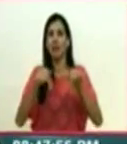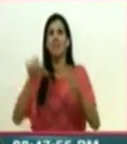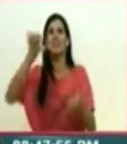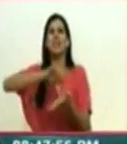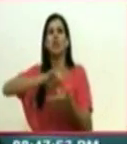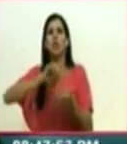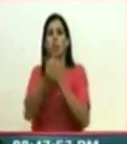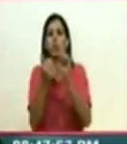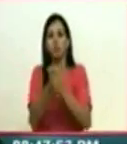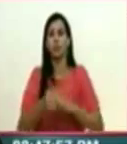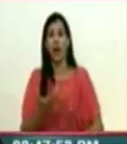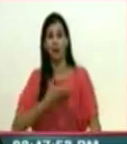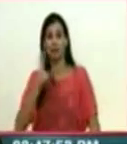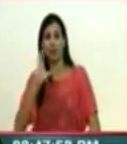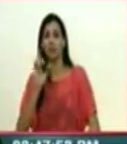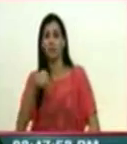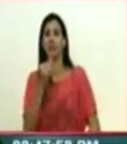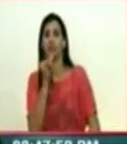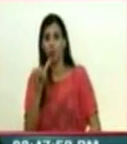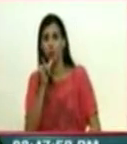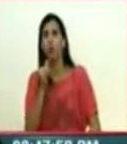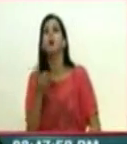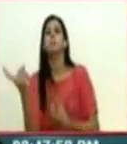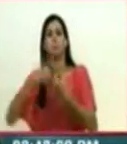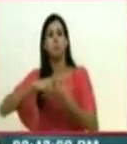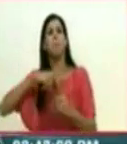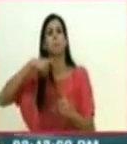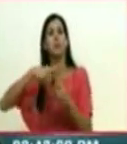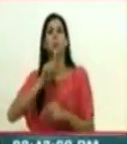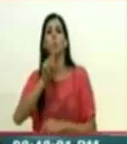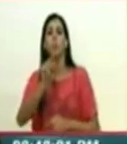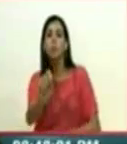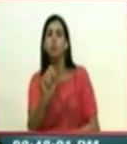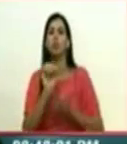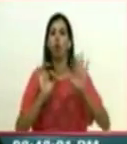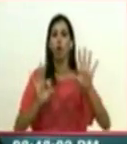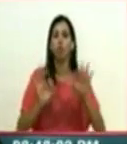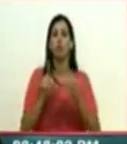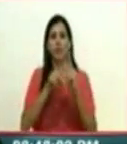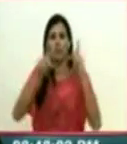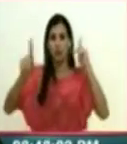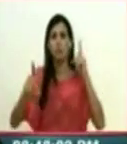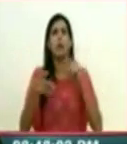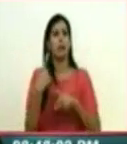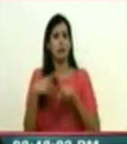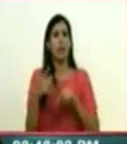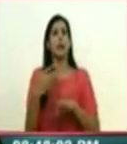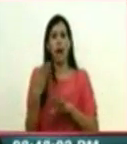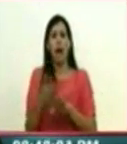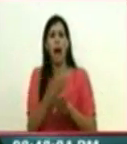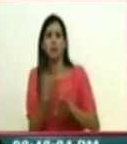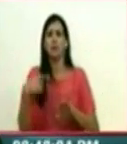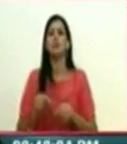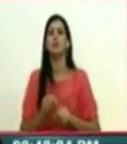de el alcalde de Caracas también anunció que serán incorporados 1.8 kilómetros a los 17 que ya conforman el sistema